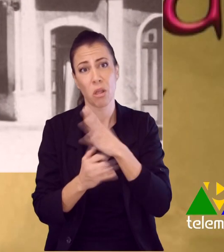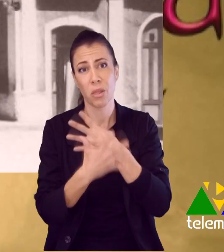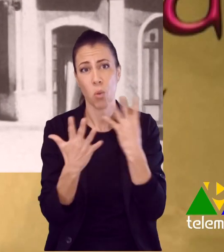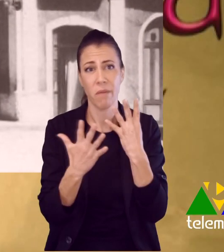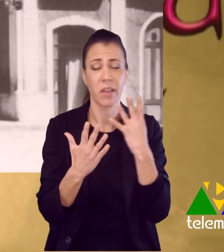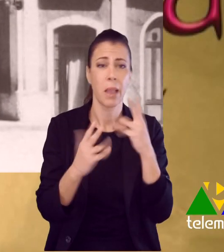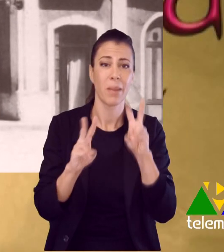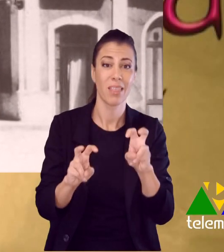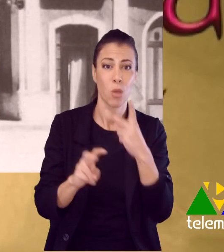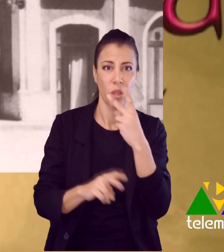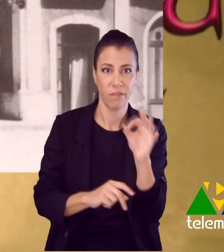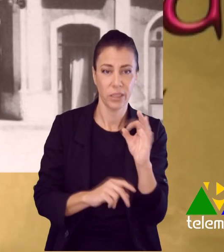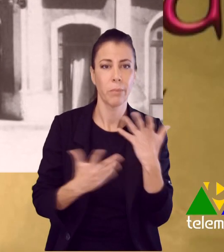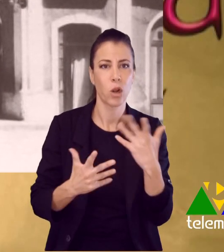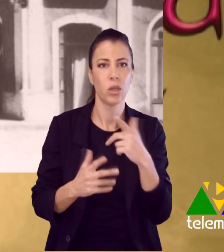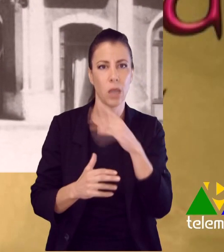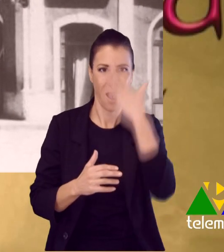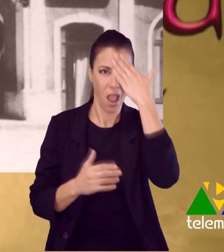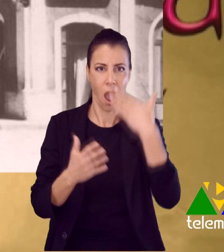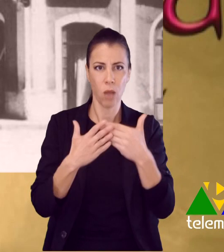20, y es el autor